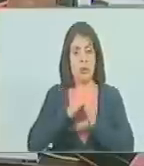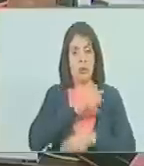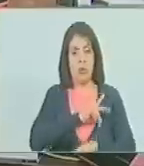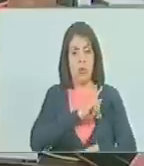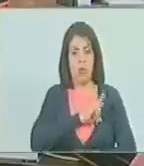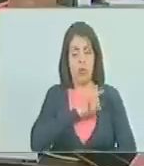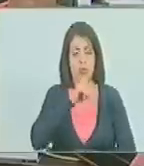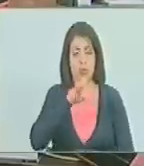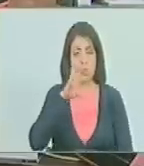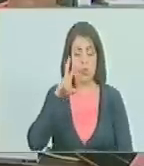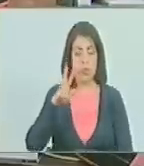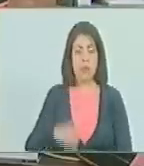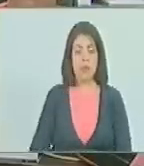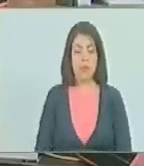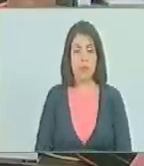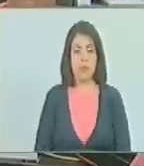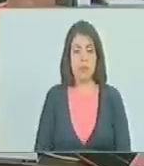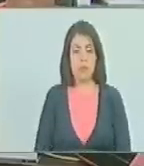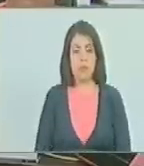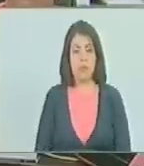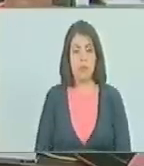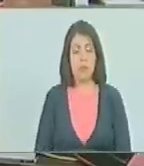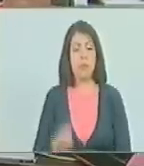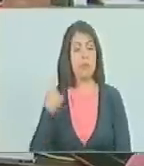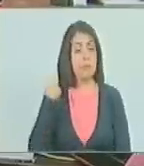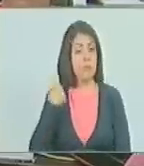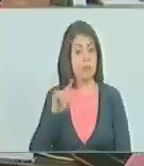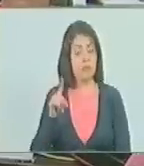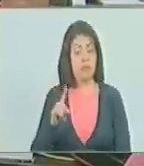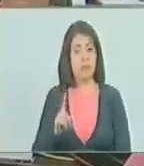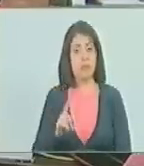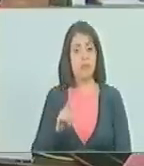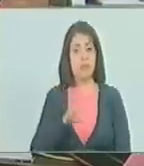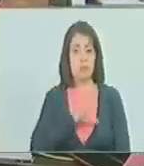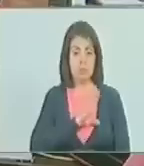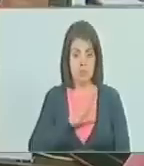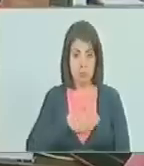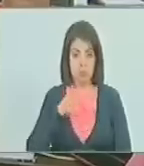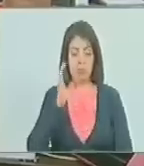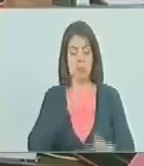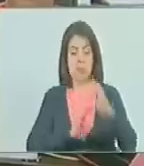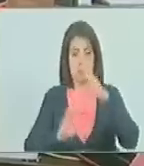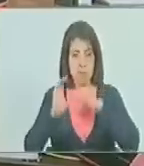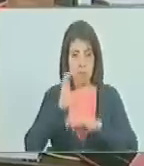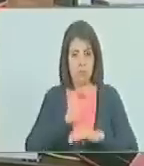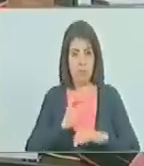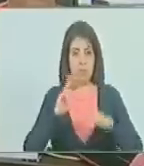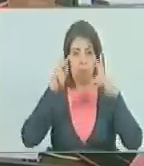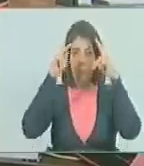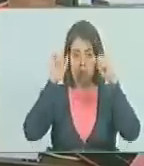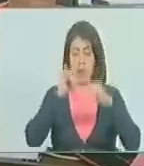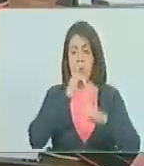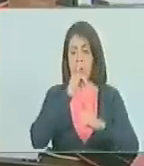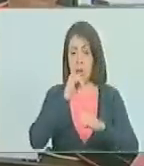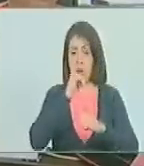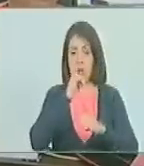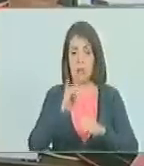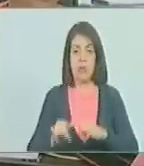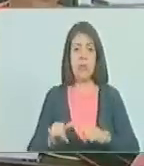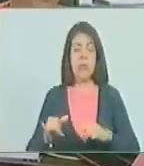Universidad Central de Venezuela. Aún teniendo facultad de ciencias, expertos en